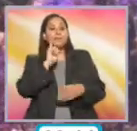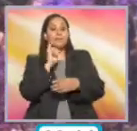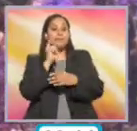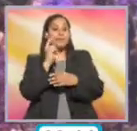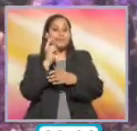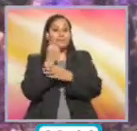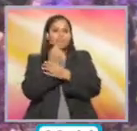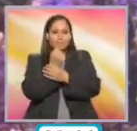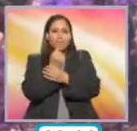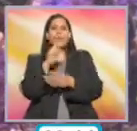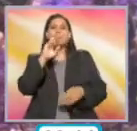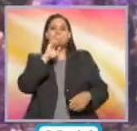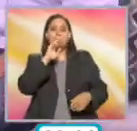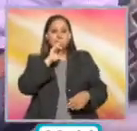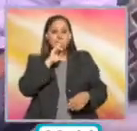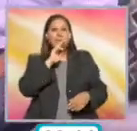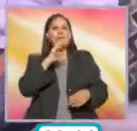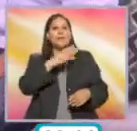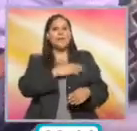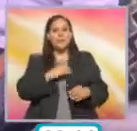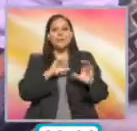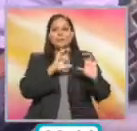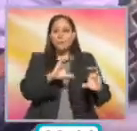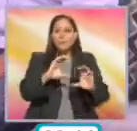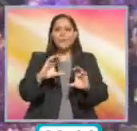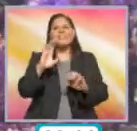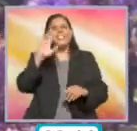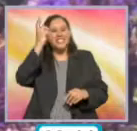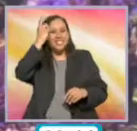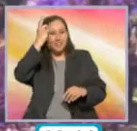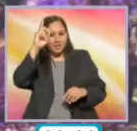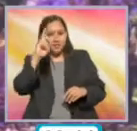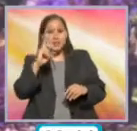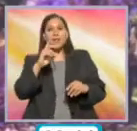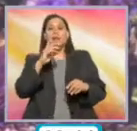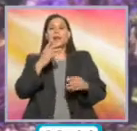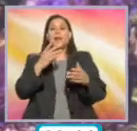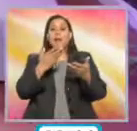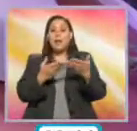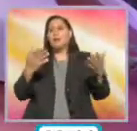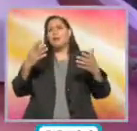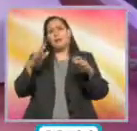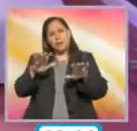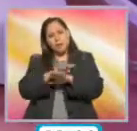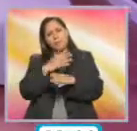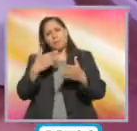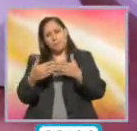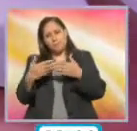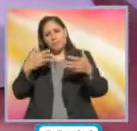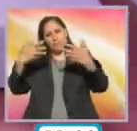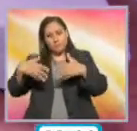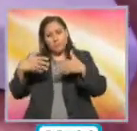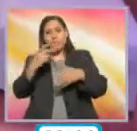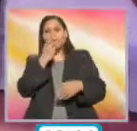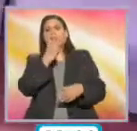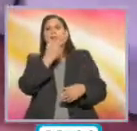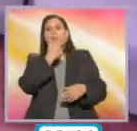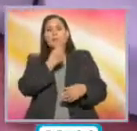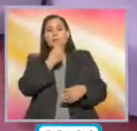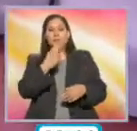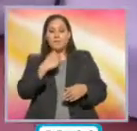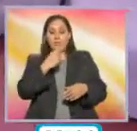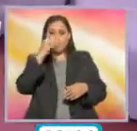sido como la matriarca, la dueña de los hijos. Sí. Claro que con la revolución industrial y cuando el hombre dice, bueno, yo tengo que